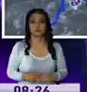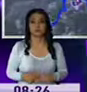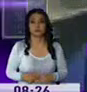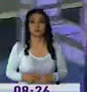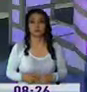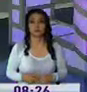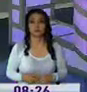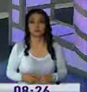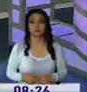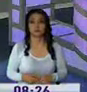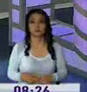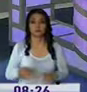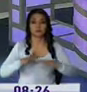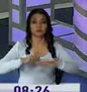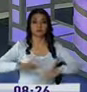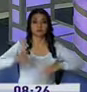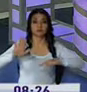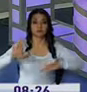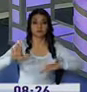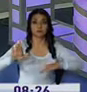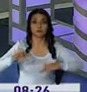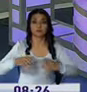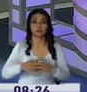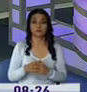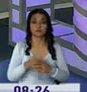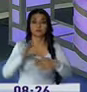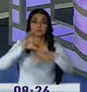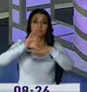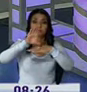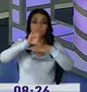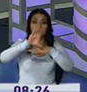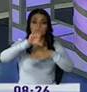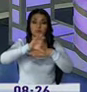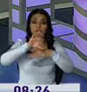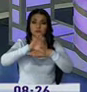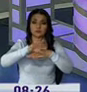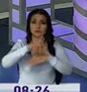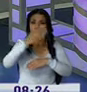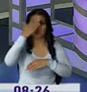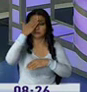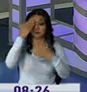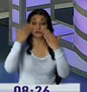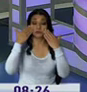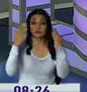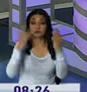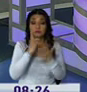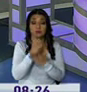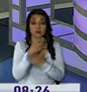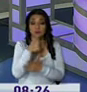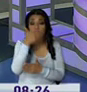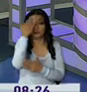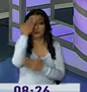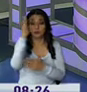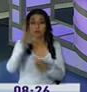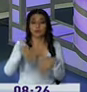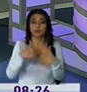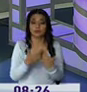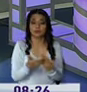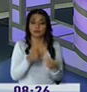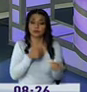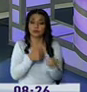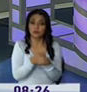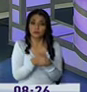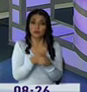voy a comprometer a la producción que haga esto. Tips para que usted sepa, vecino, yo tampoco lo sé, hay que ser reales. ¿Cómo podemos